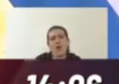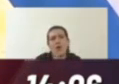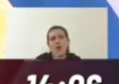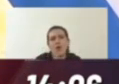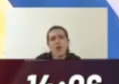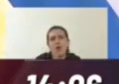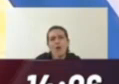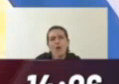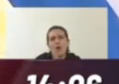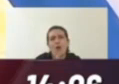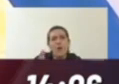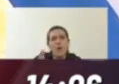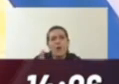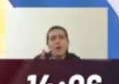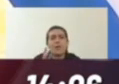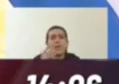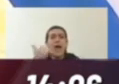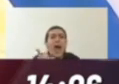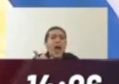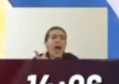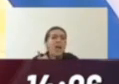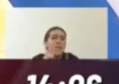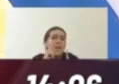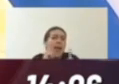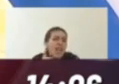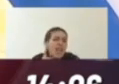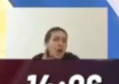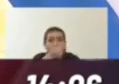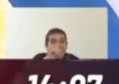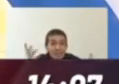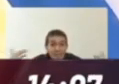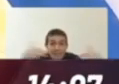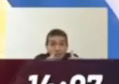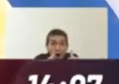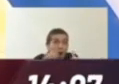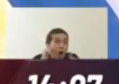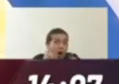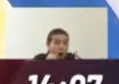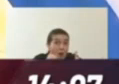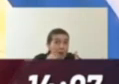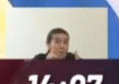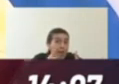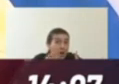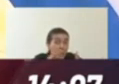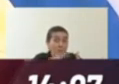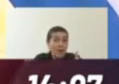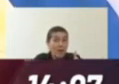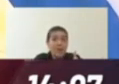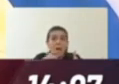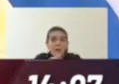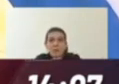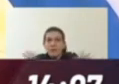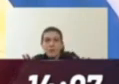Muchos, el riesgo al que se exponen y el riesgo que corren. Yo les pido, por